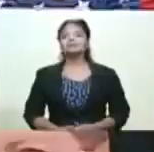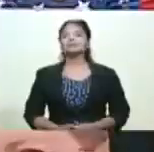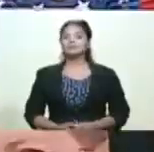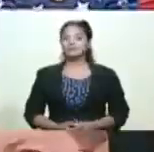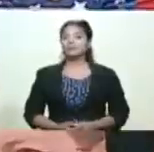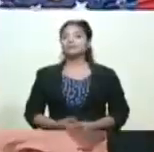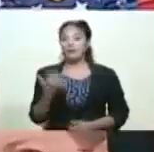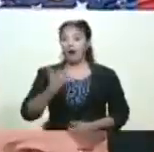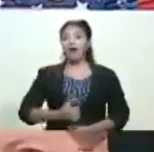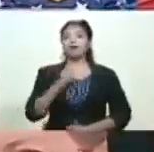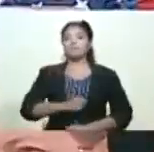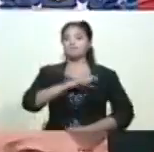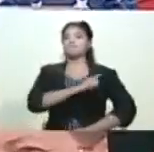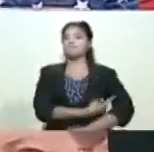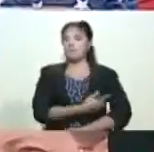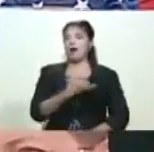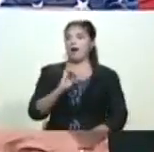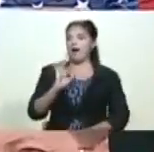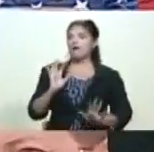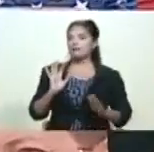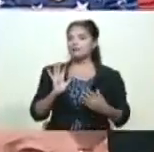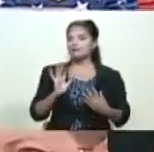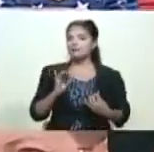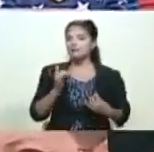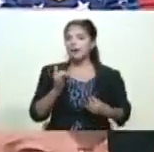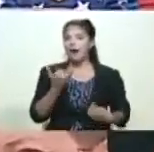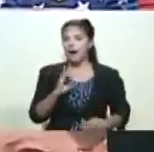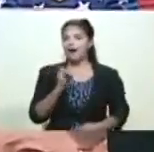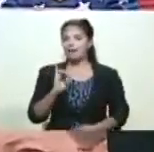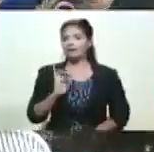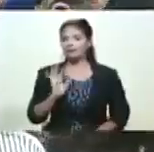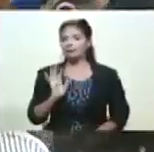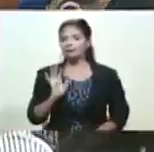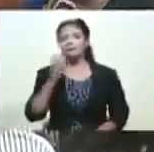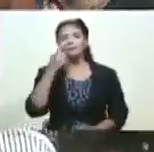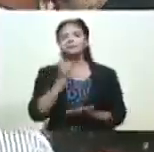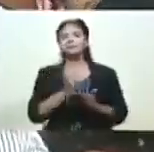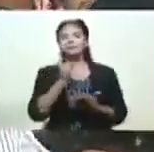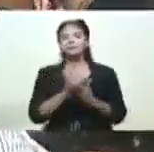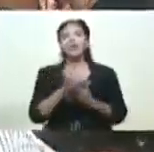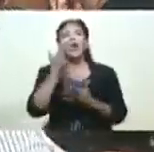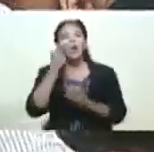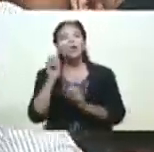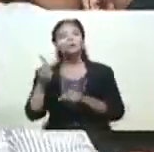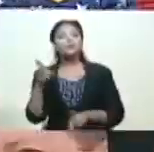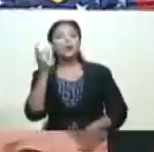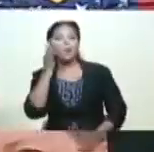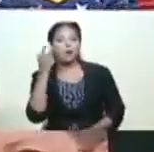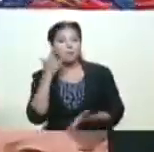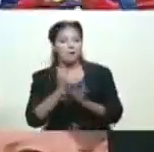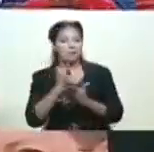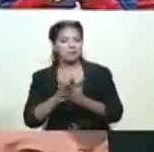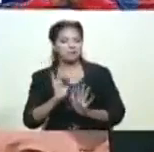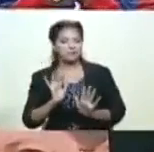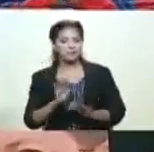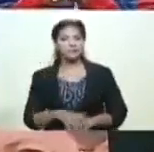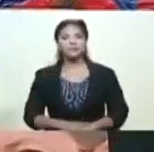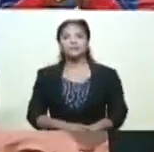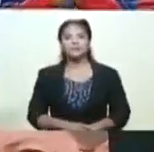¿Tenemos con qué, oíste? ¿Tenemos con qué? Vamos a darle otra oportunidad a las mujeres, ¿verdad?